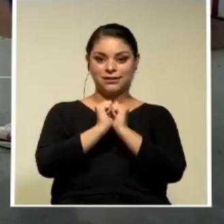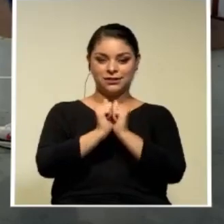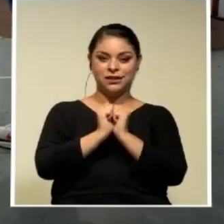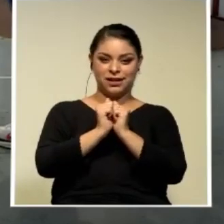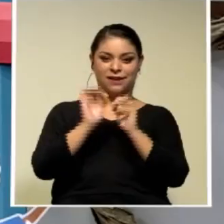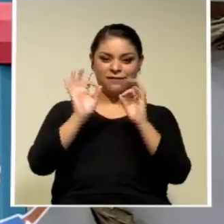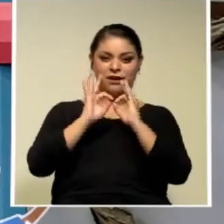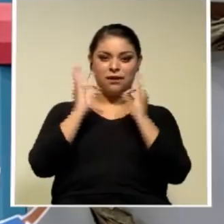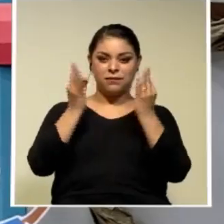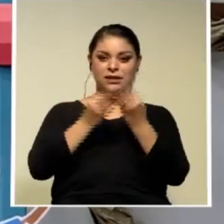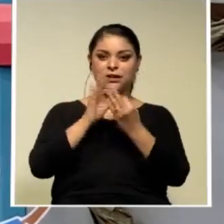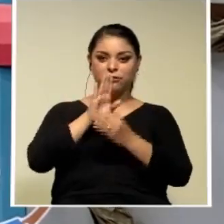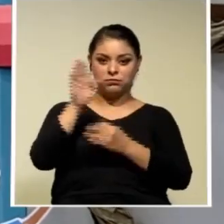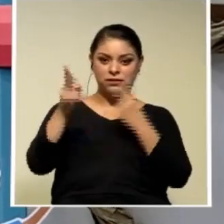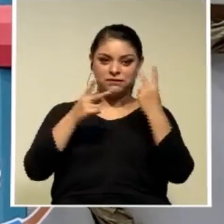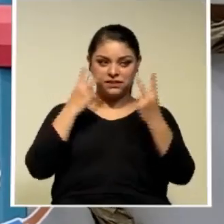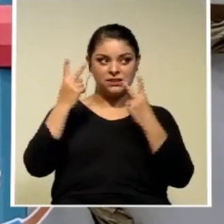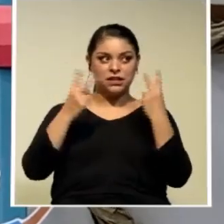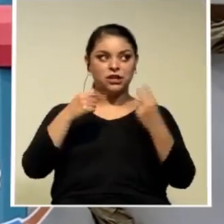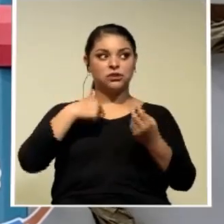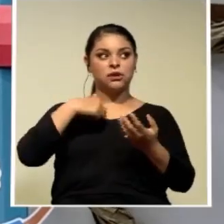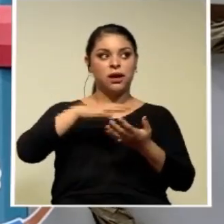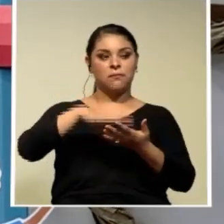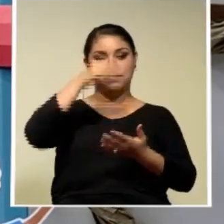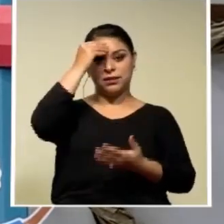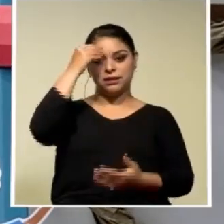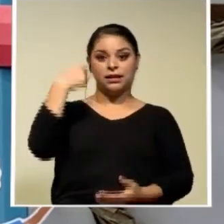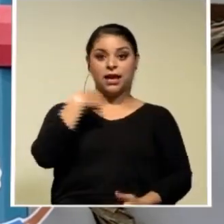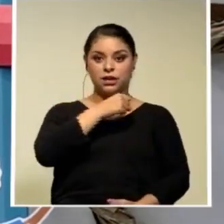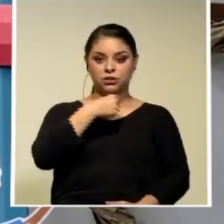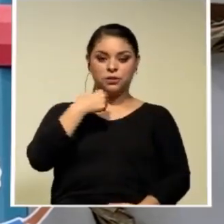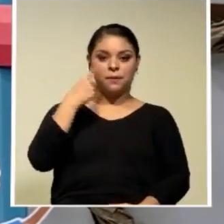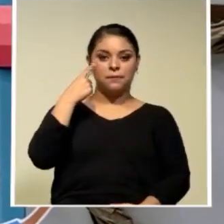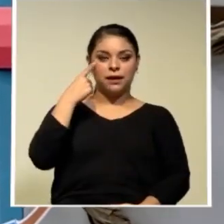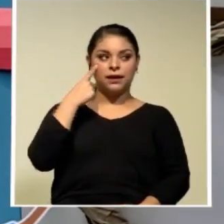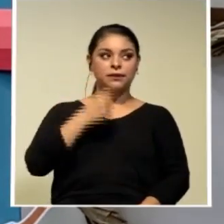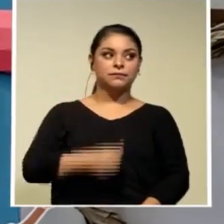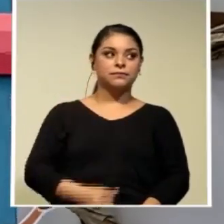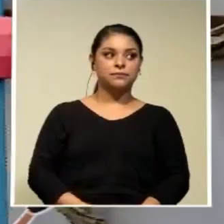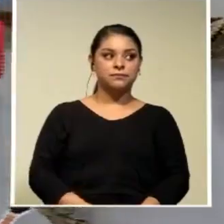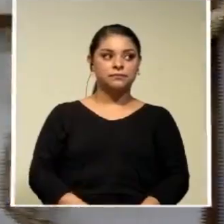aquella familia que fuimos a visitar y todo. Uh-huh. Yo aprendí esa canción. Ya, atención, una, dos, tres.